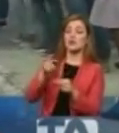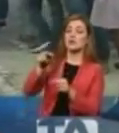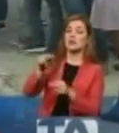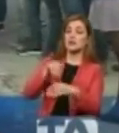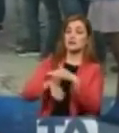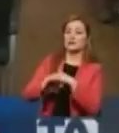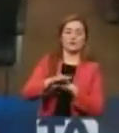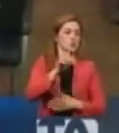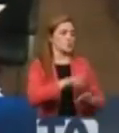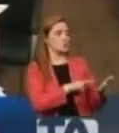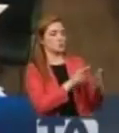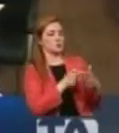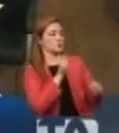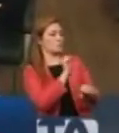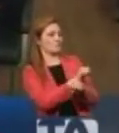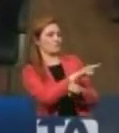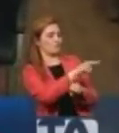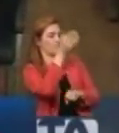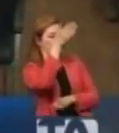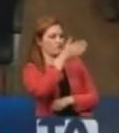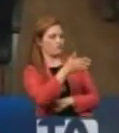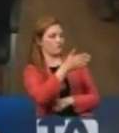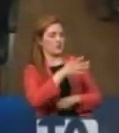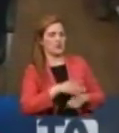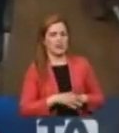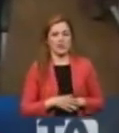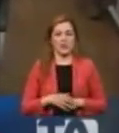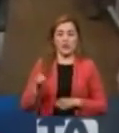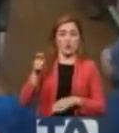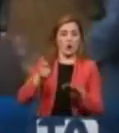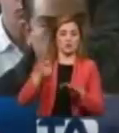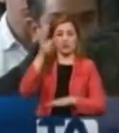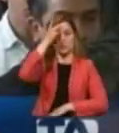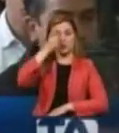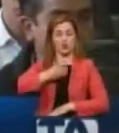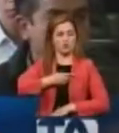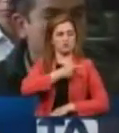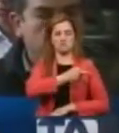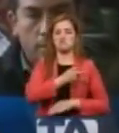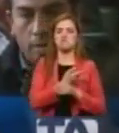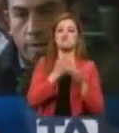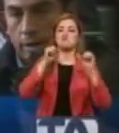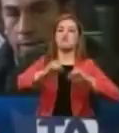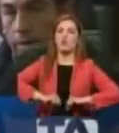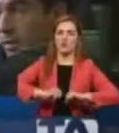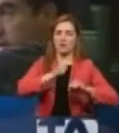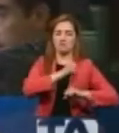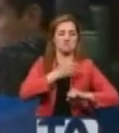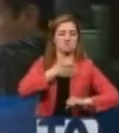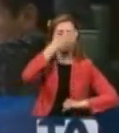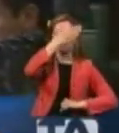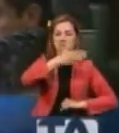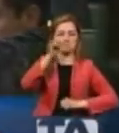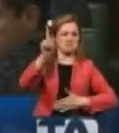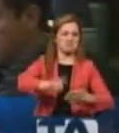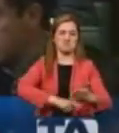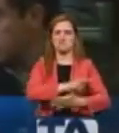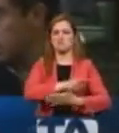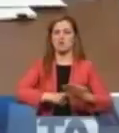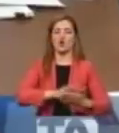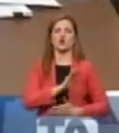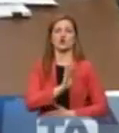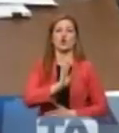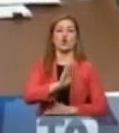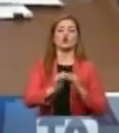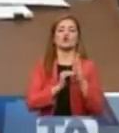su estatura. El magistrado consideró que se habrían vulnerado los derechos de protección judicial y el